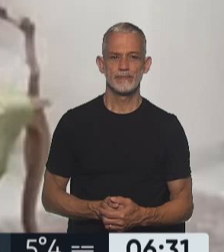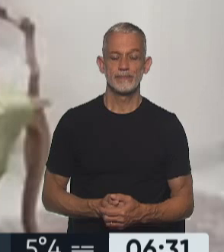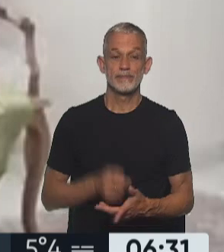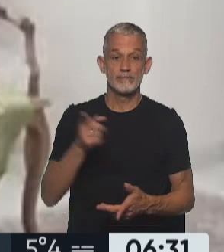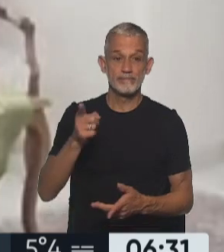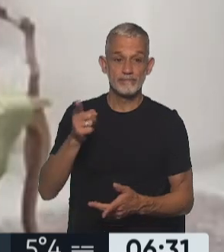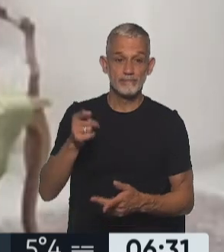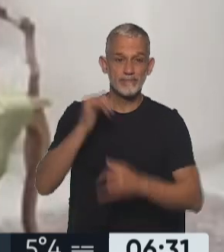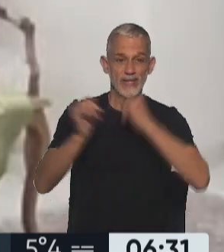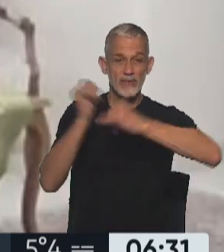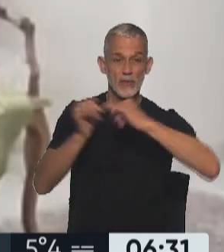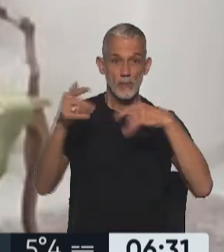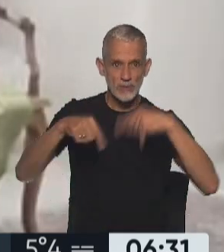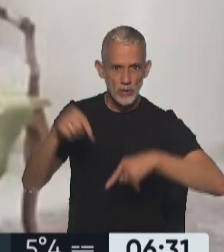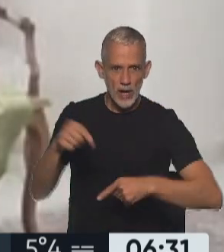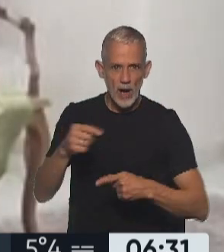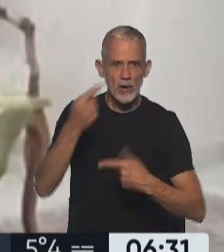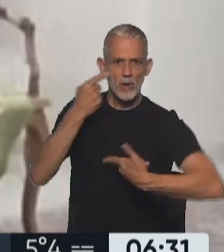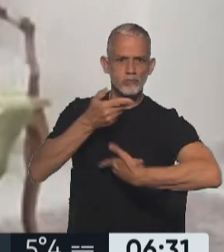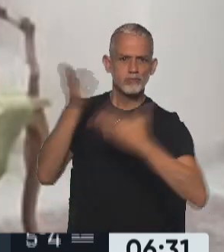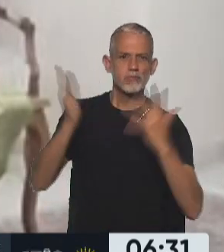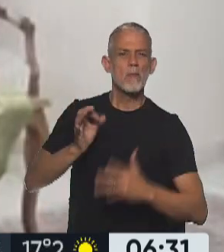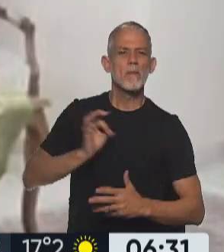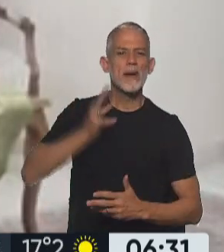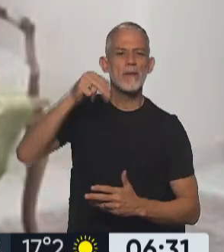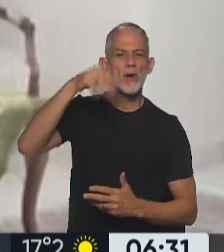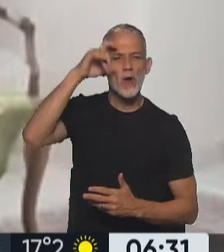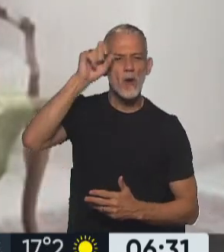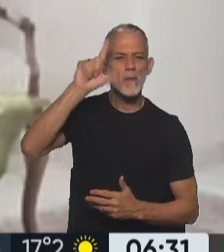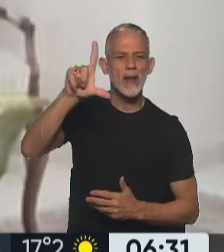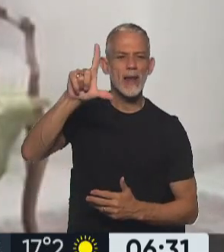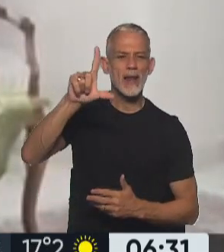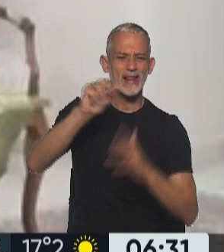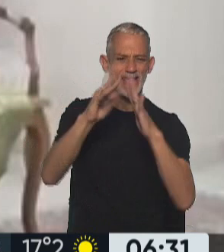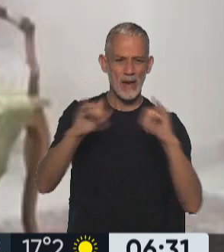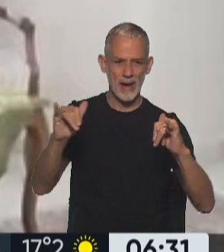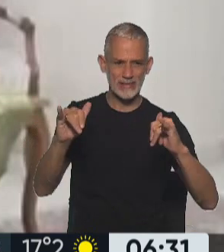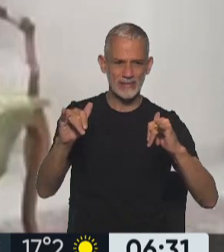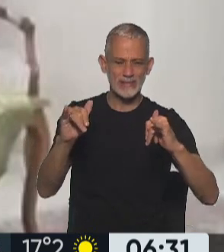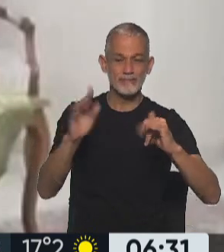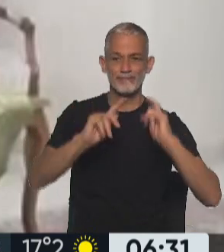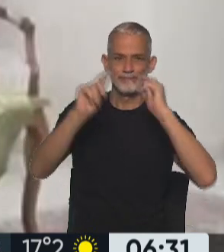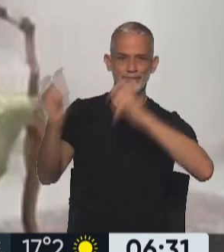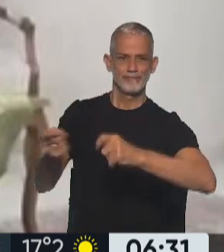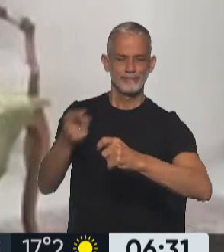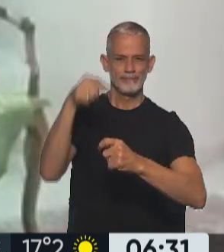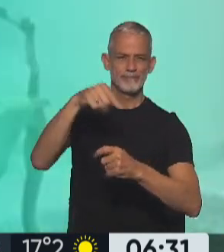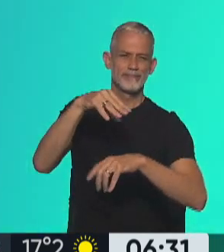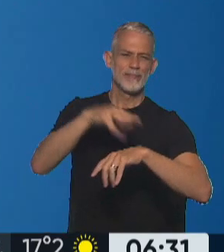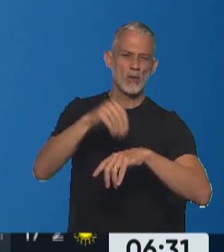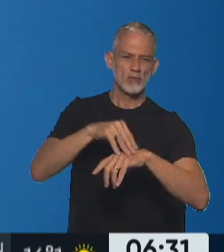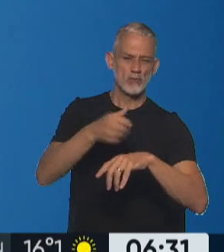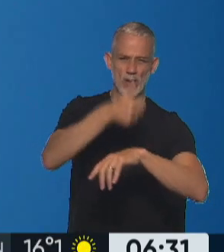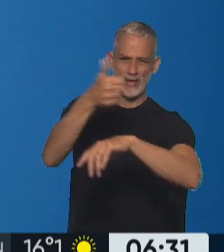Allí está, la información de último momento, se conoció el Premio Nobel de la Paz. Así es, fue entregado por la Academia Sueca